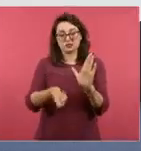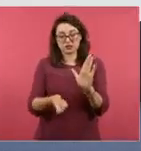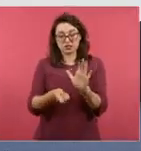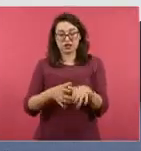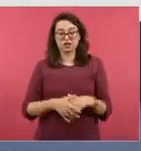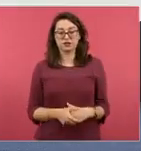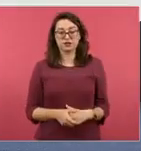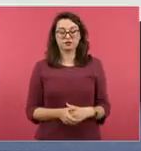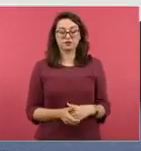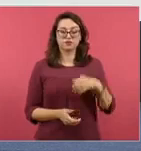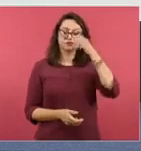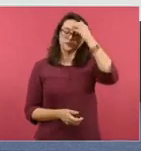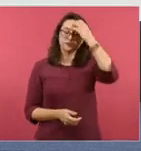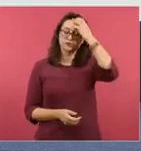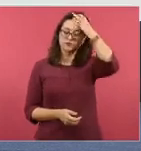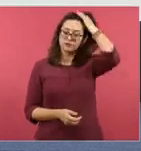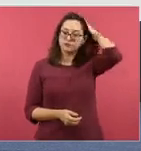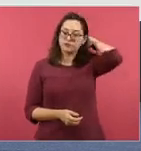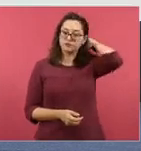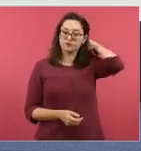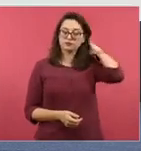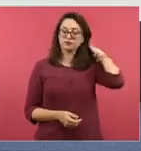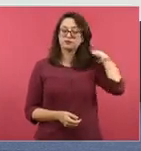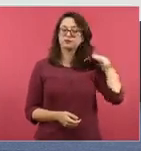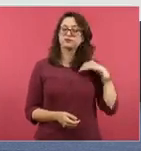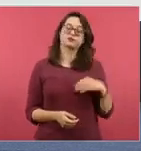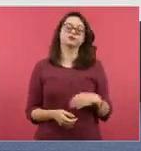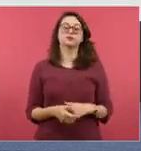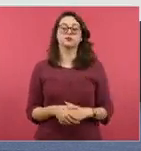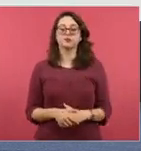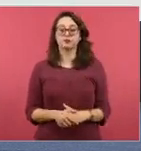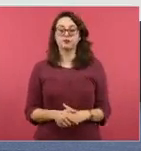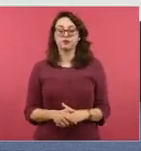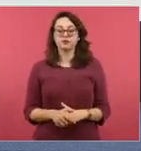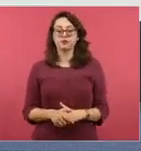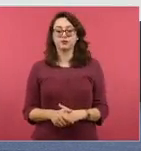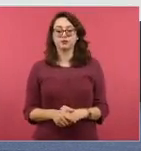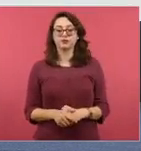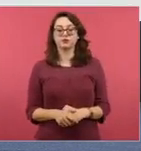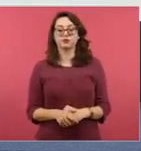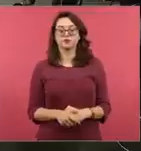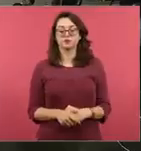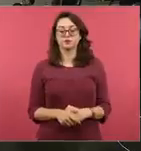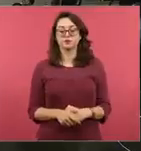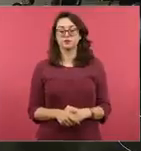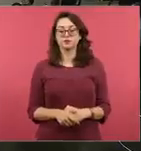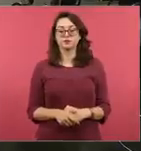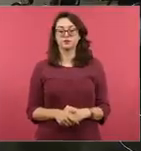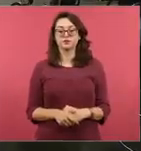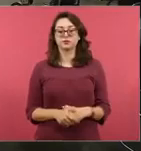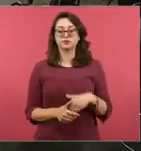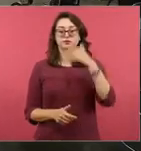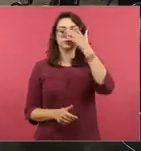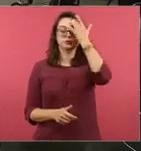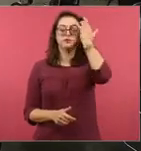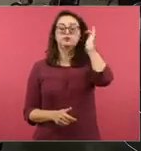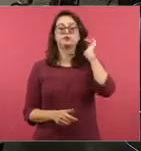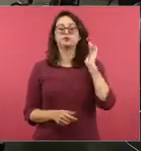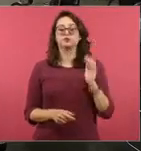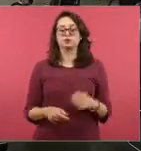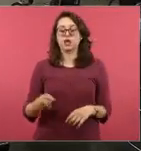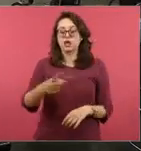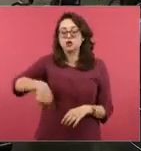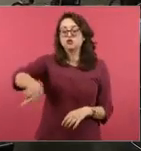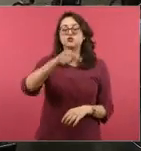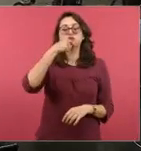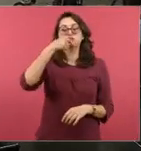científico, lo que ya queda publicado. Aquí, para efectos de esta presentación, desarrollo del pensamiento